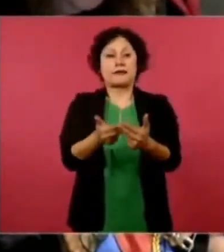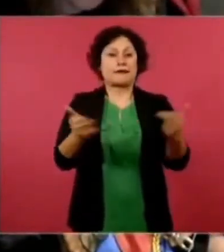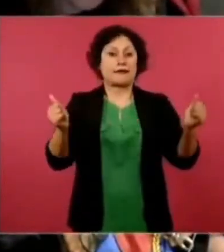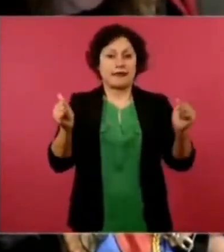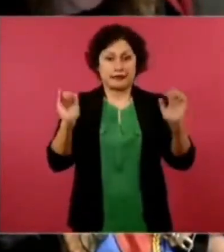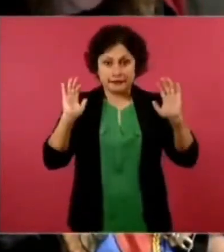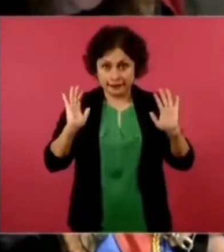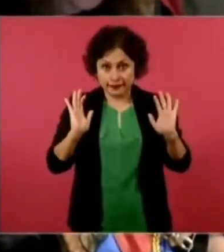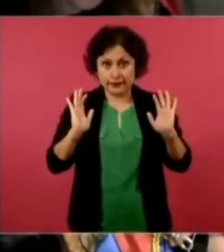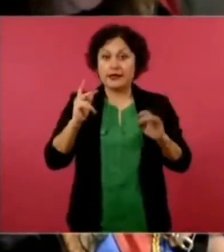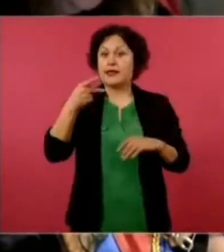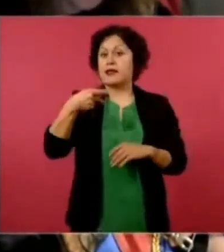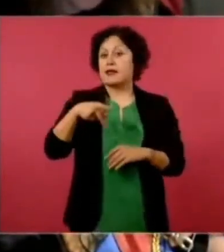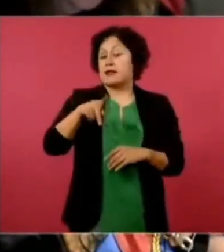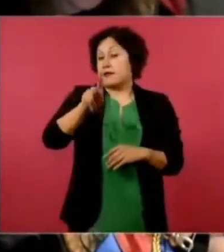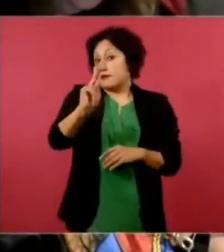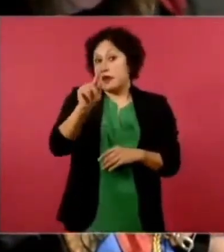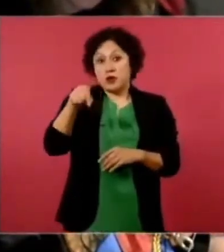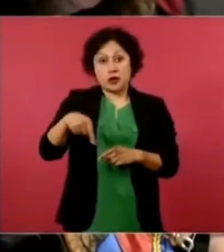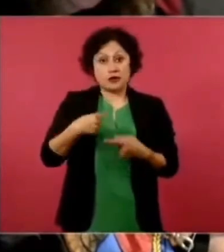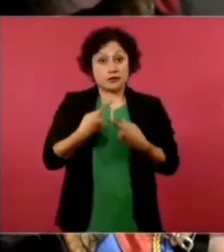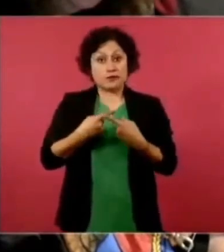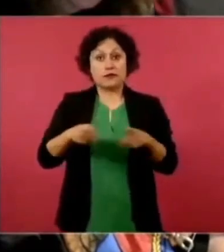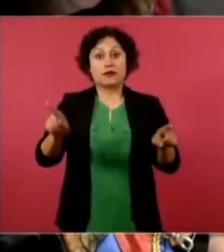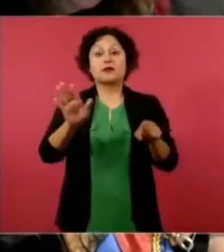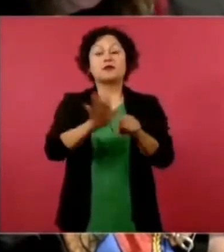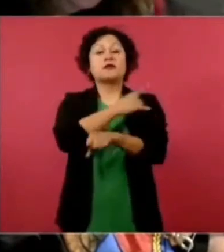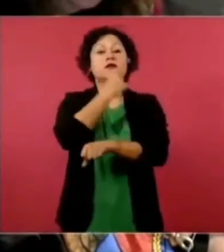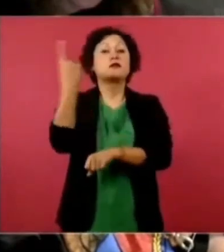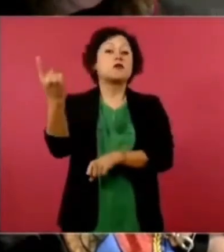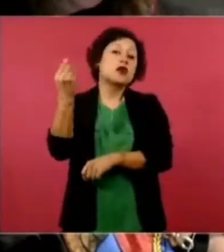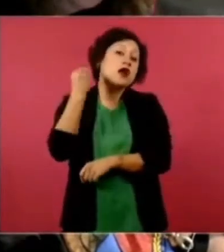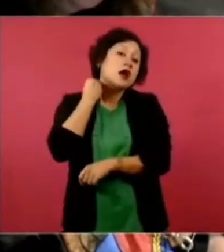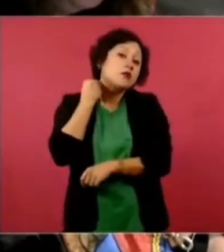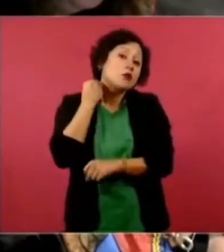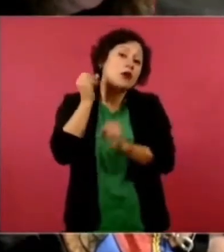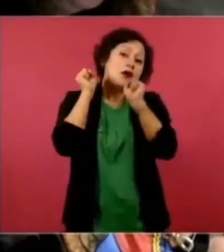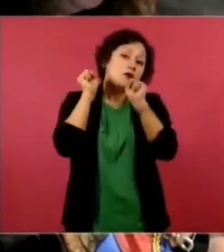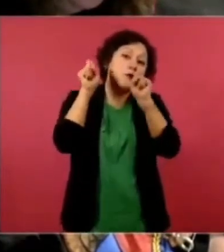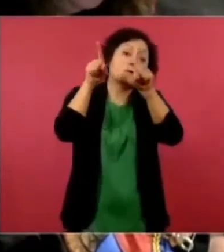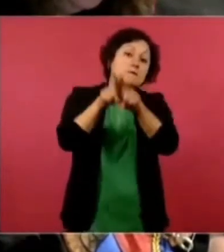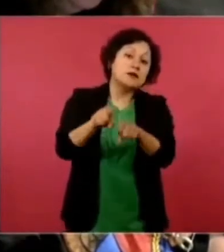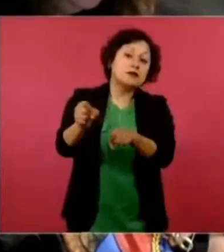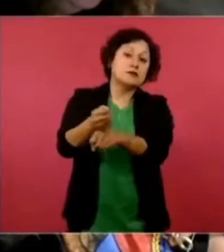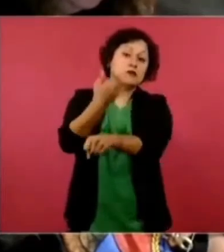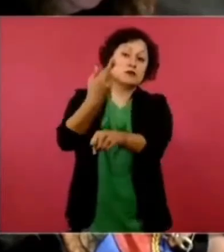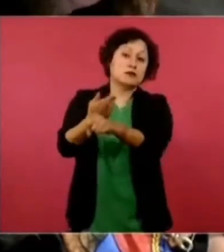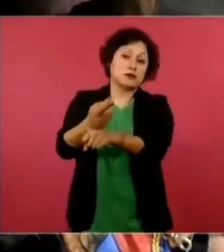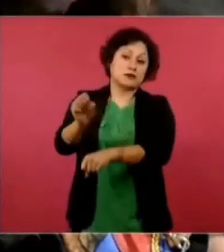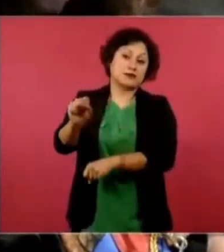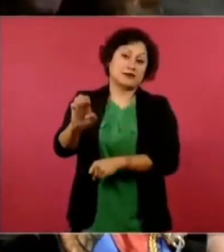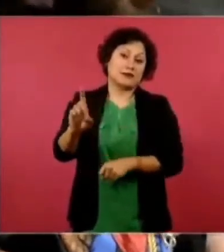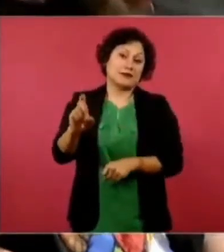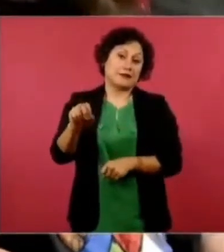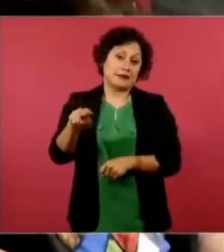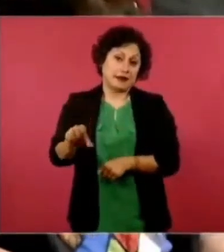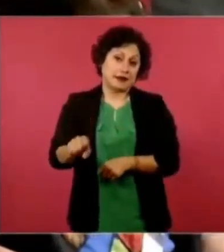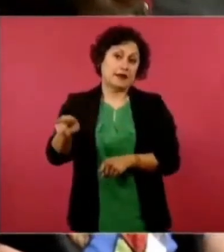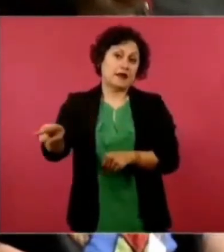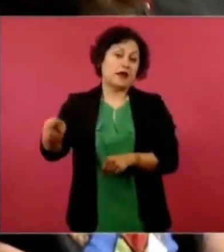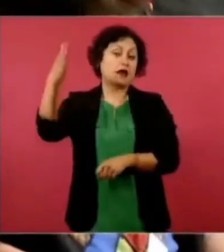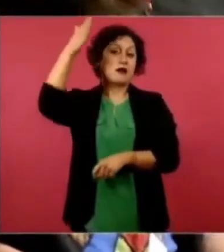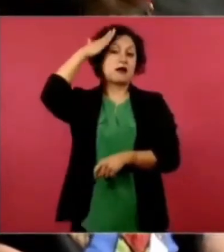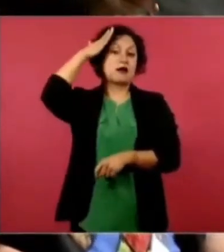pero en este caso sí es así, porque los abogados son de la Secretaría de la Defensa Nacional, encabezadas por Luis